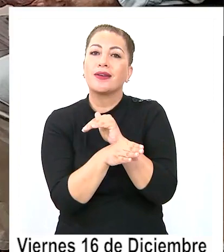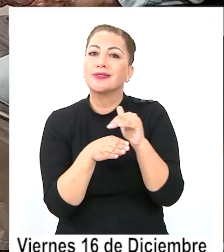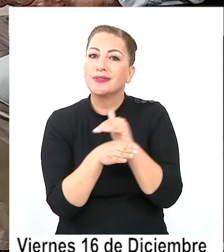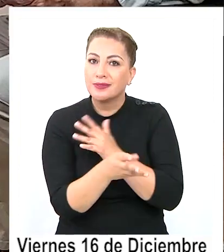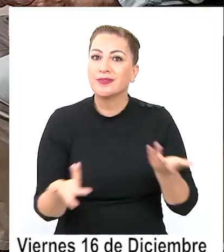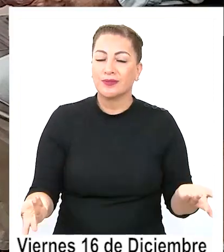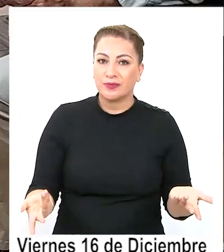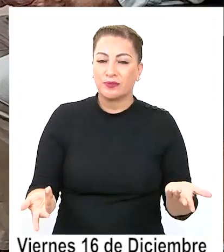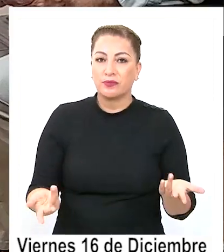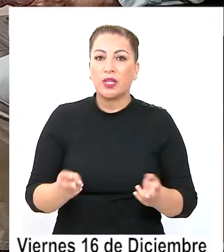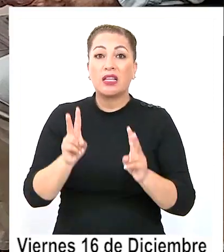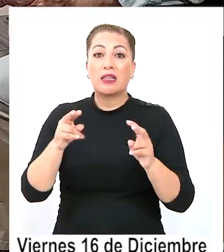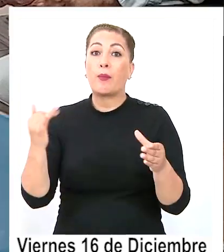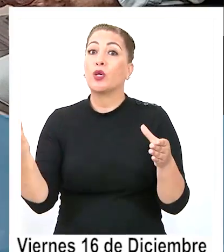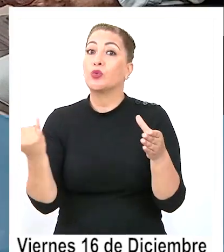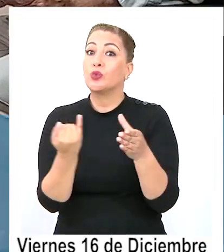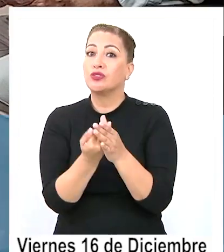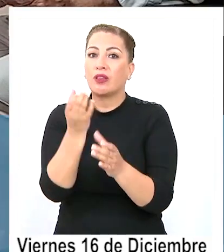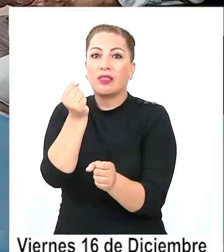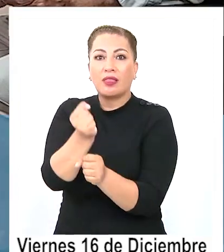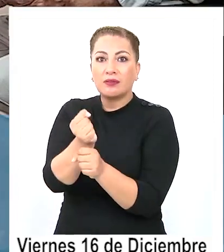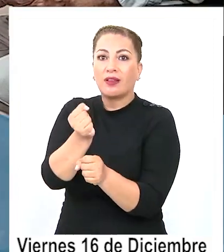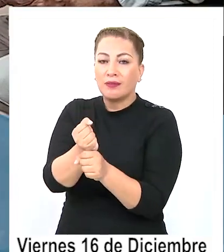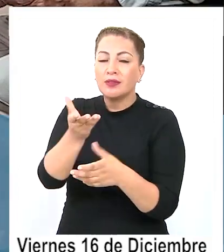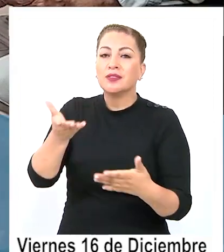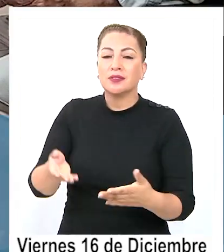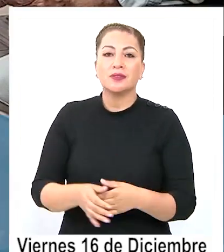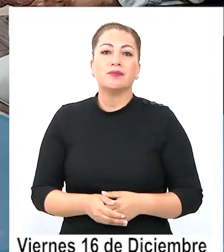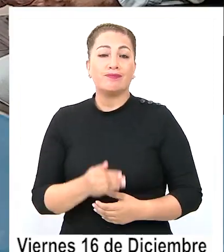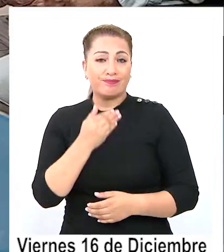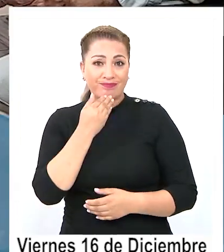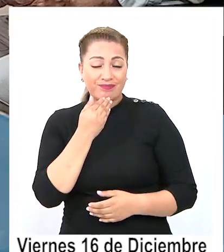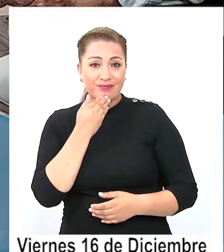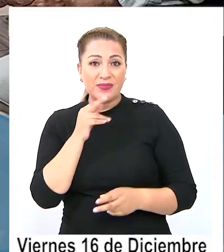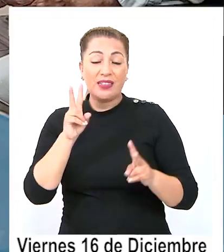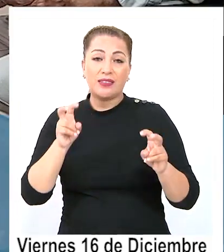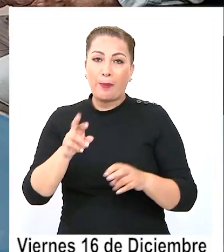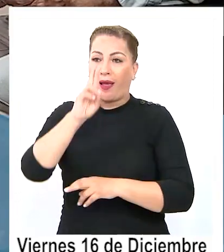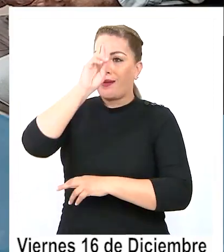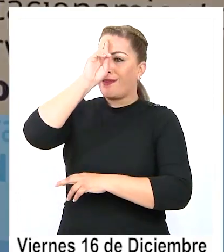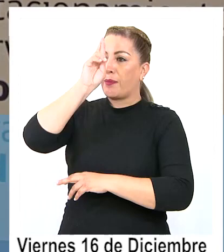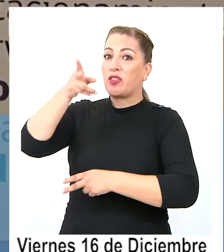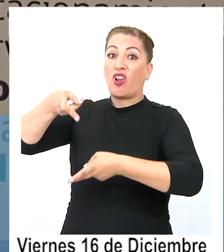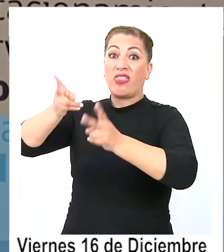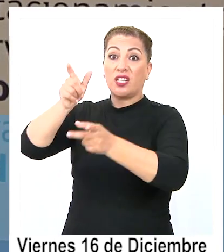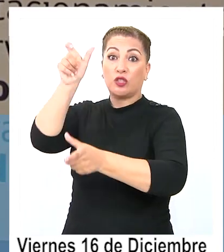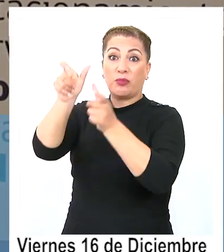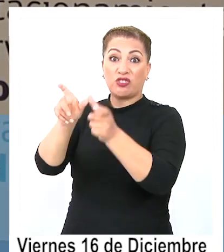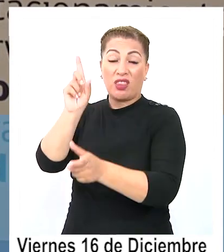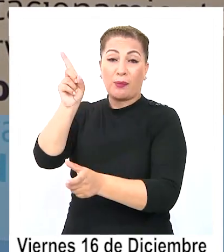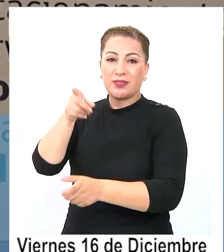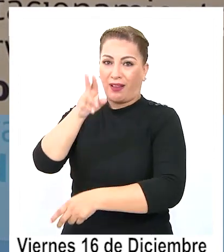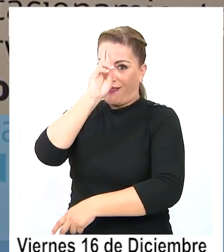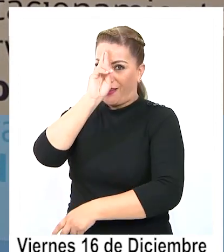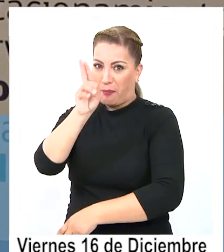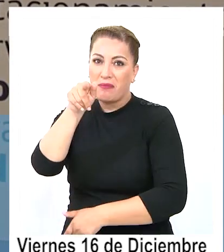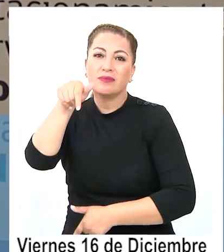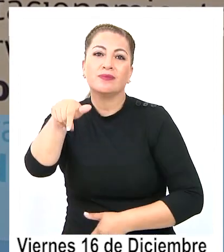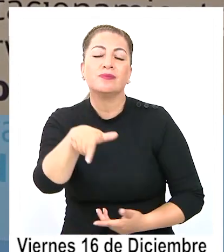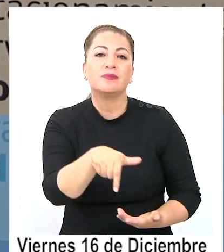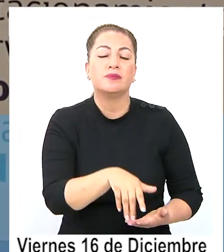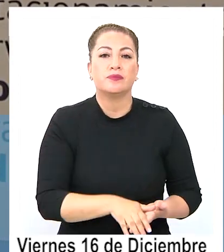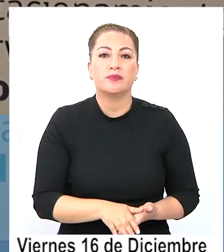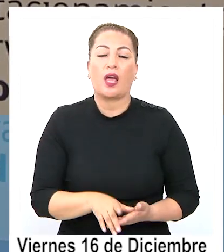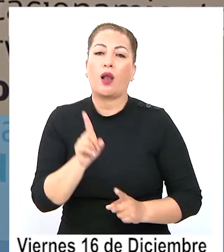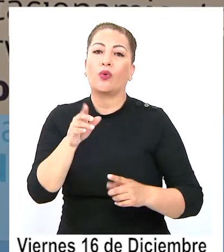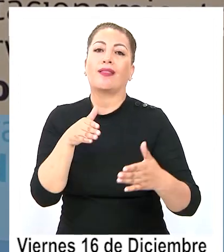accesibilidad, temas de inclusión laboral y también, por supuesto, temas de respeto a los derechos de las personas con discapacidad, que tiene que ver con